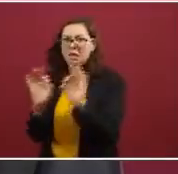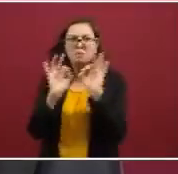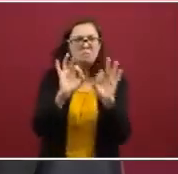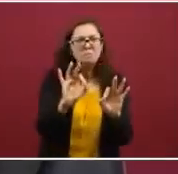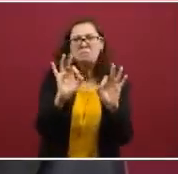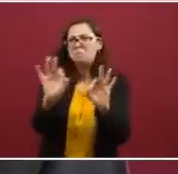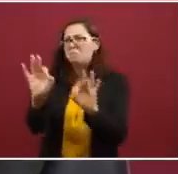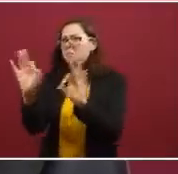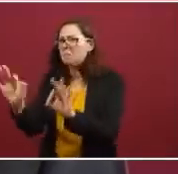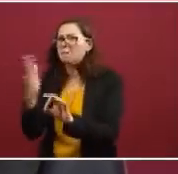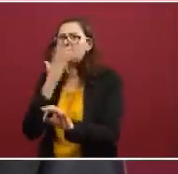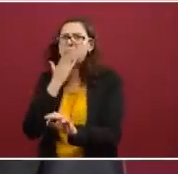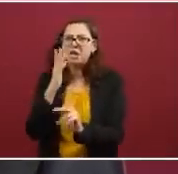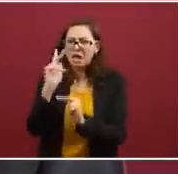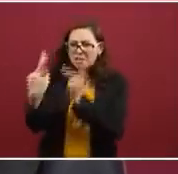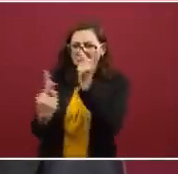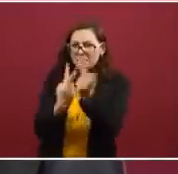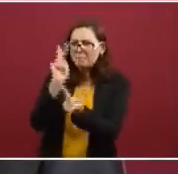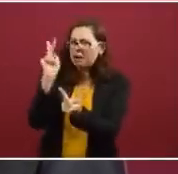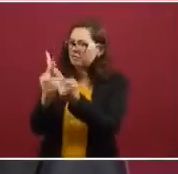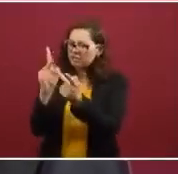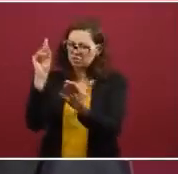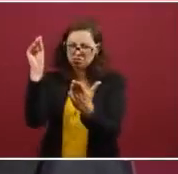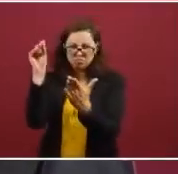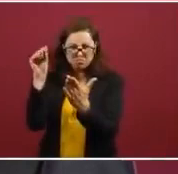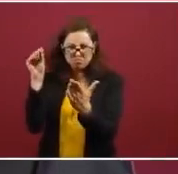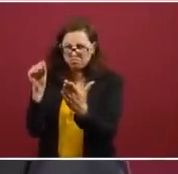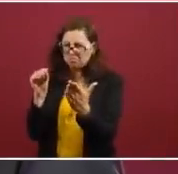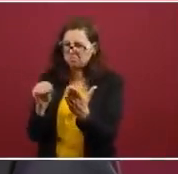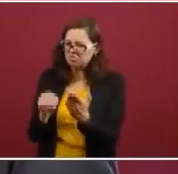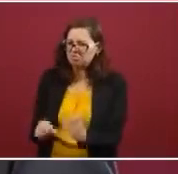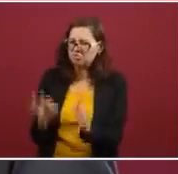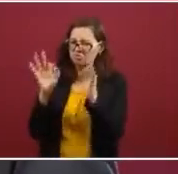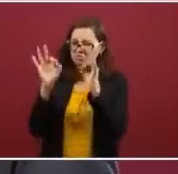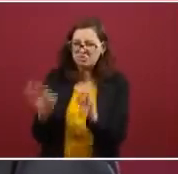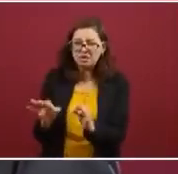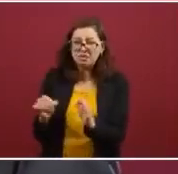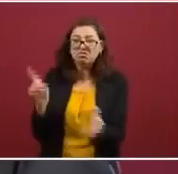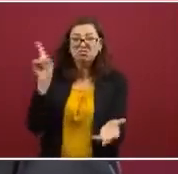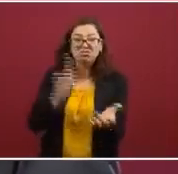por más bien diseñado que esté, funciona.